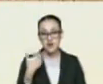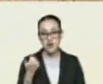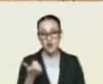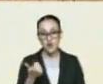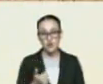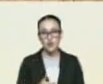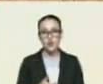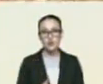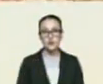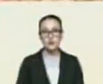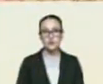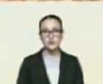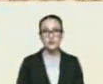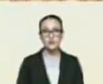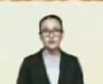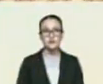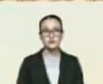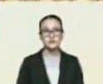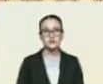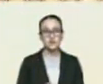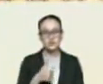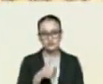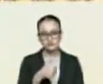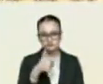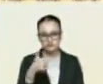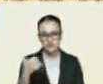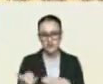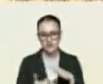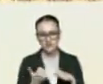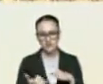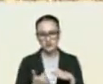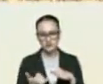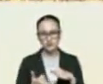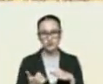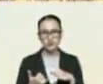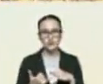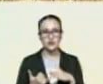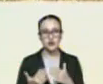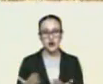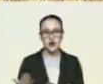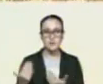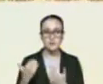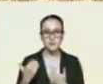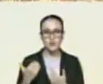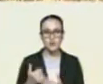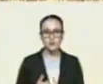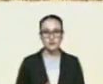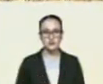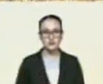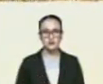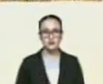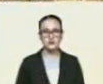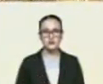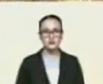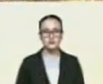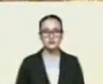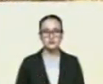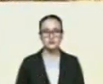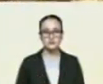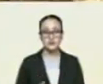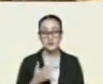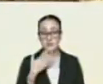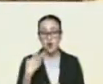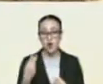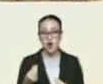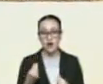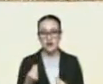mayor coordinación con las entidades y las instituciones que nos apoyan y sobre todo con una mayor